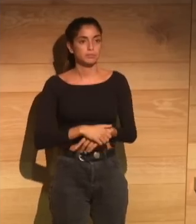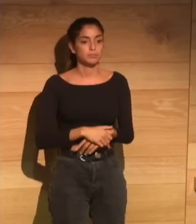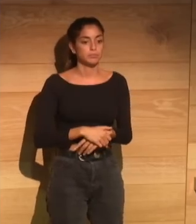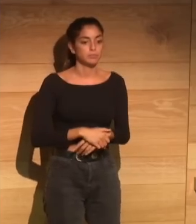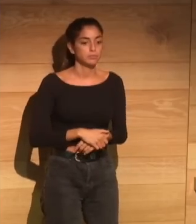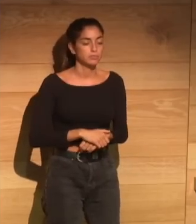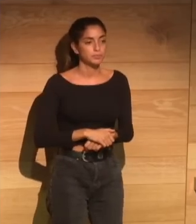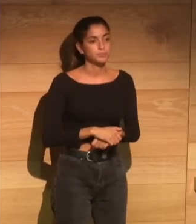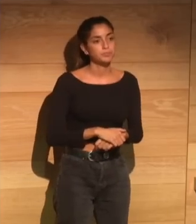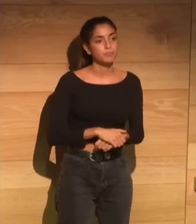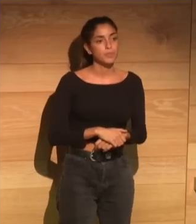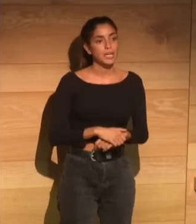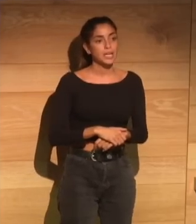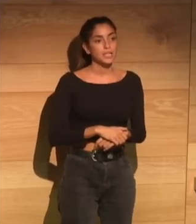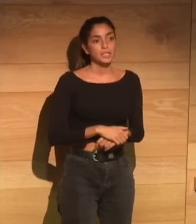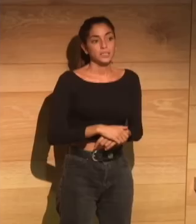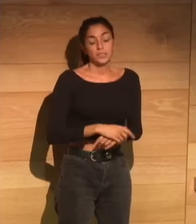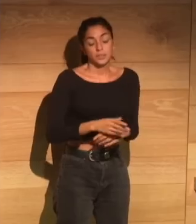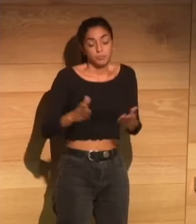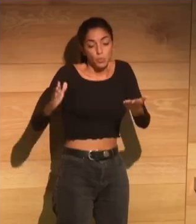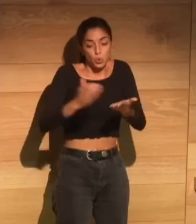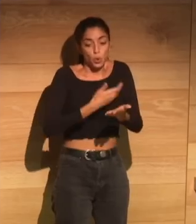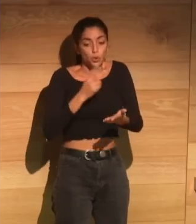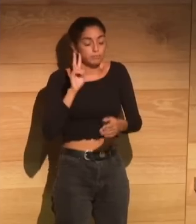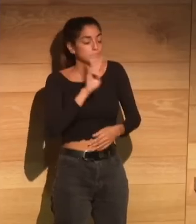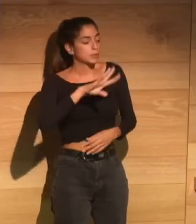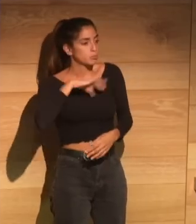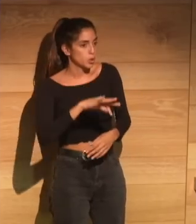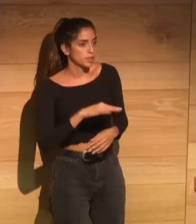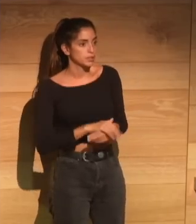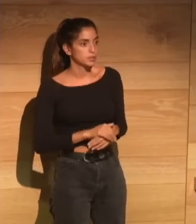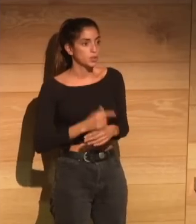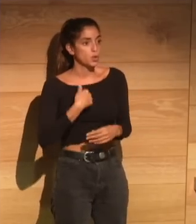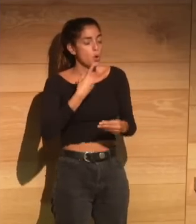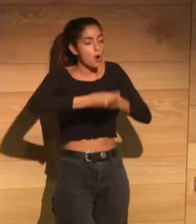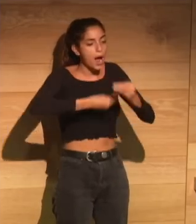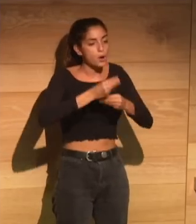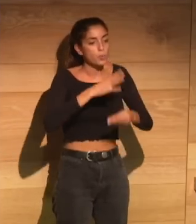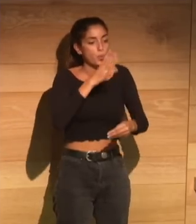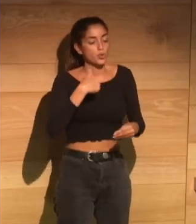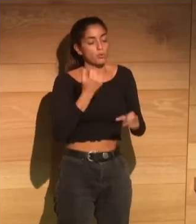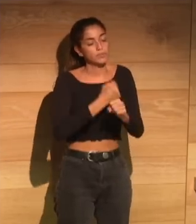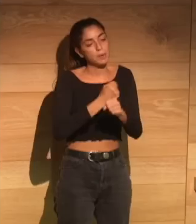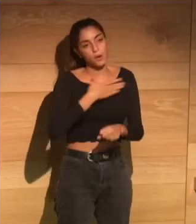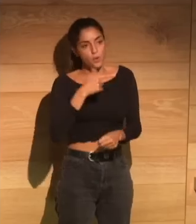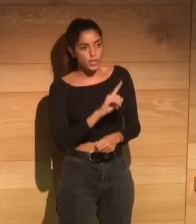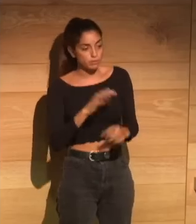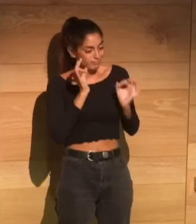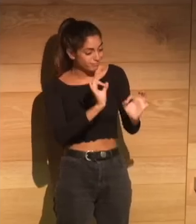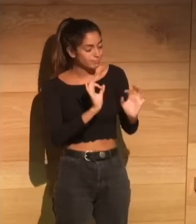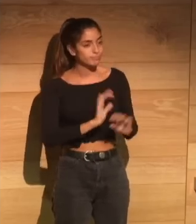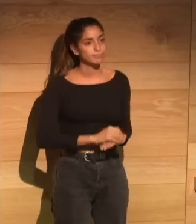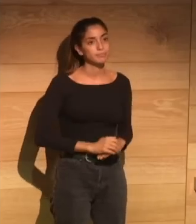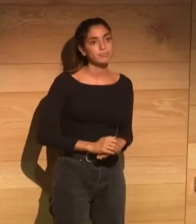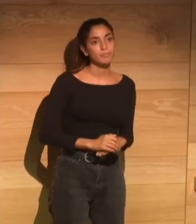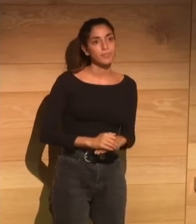Todo lo mismo. Al final todo es cosa que se mueve. Eso. Y cada uno dice cosa que se mueve. Si todo es que hago para no trabajar. Si es que es así, es que es así. Tú fíjate